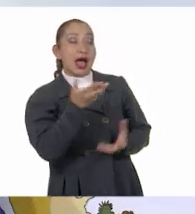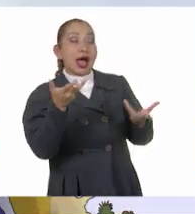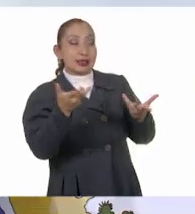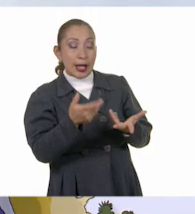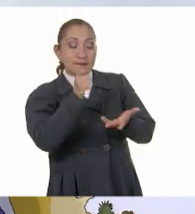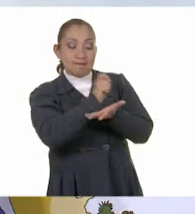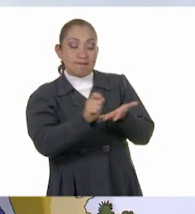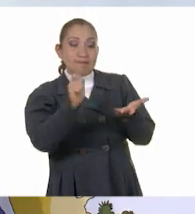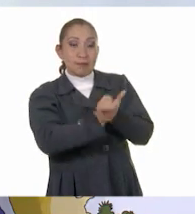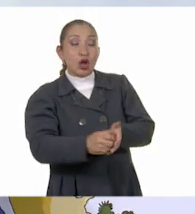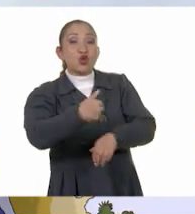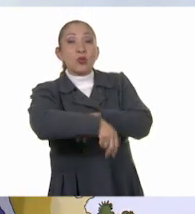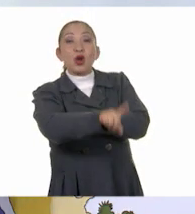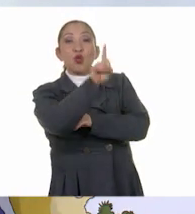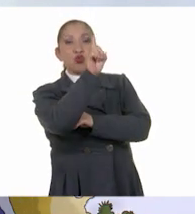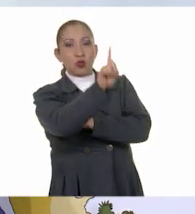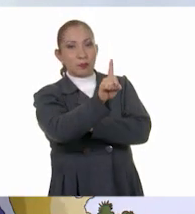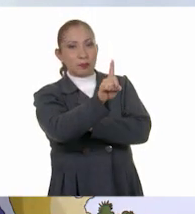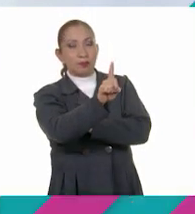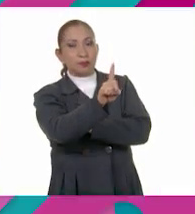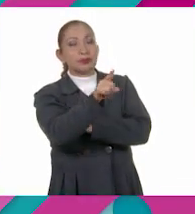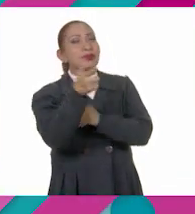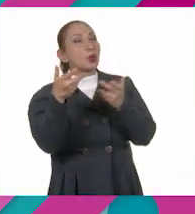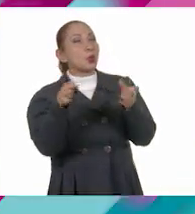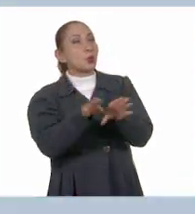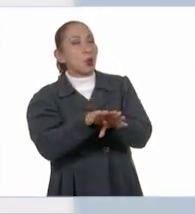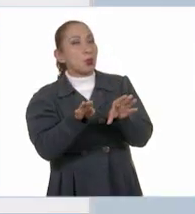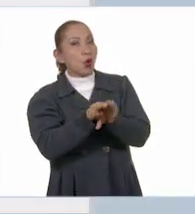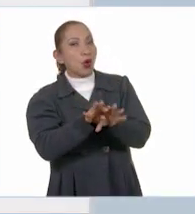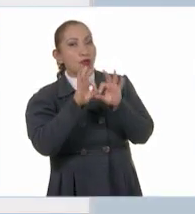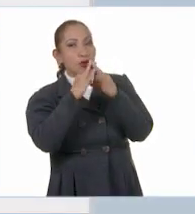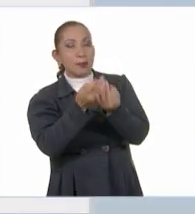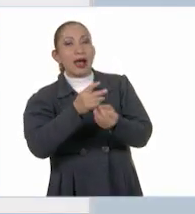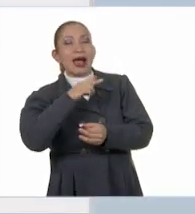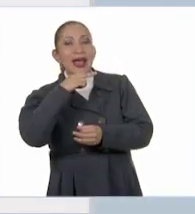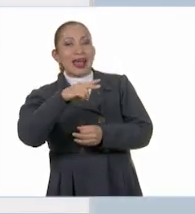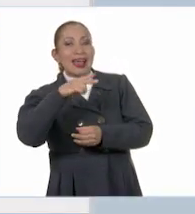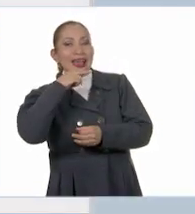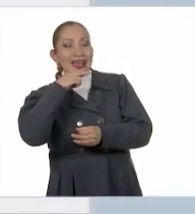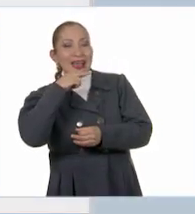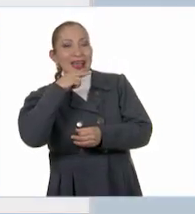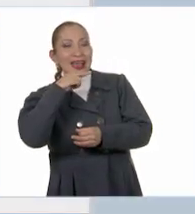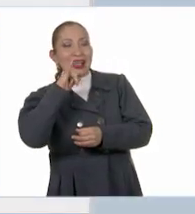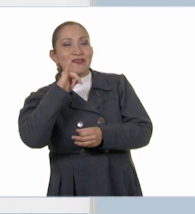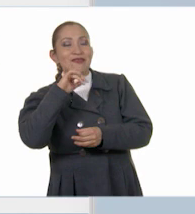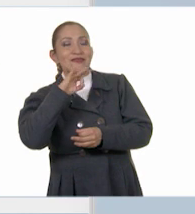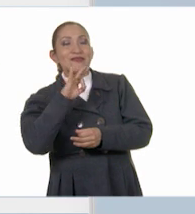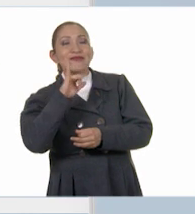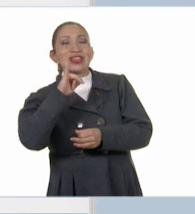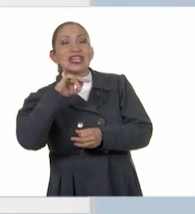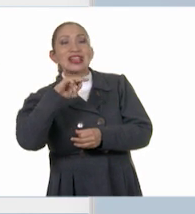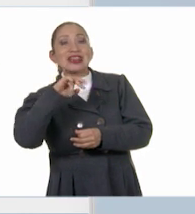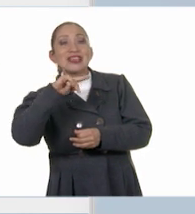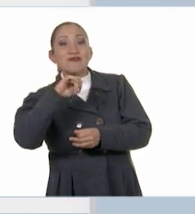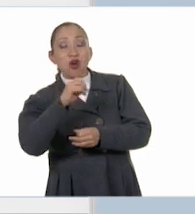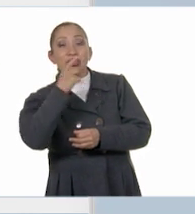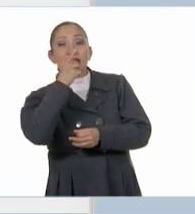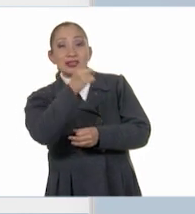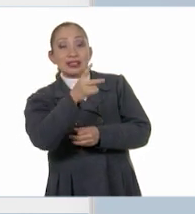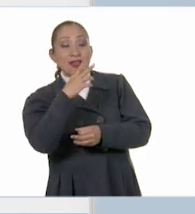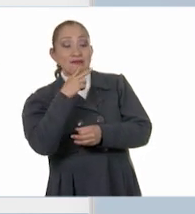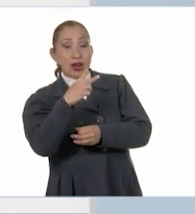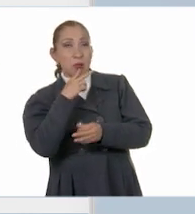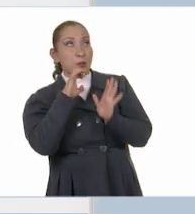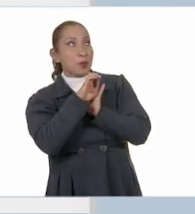vamos a escribir nuestro paso número uno y lo haremos usando la forma verbal en infinitivo. El infinitivo es una forma de decir los